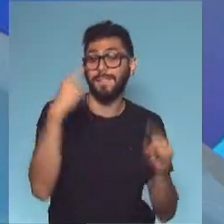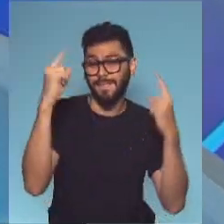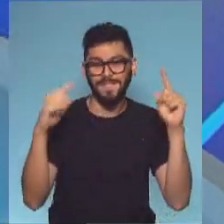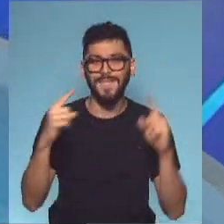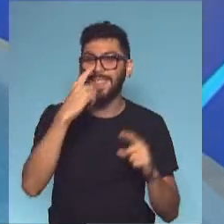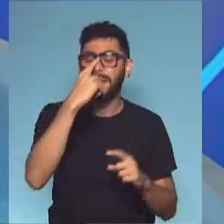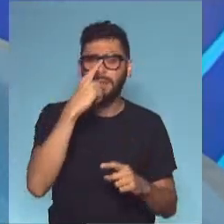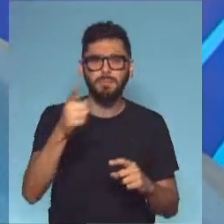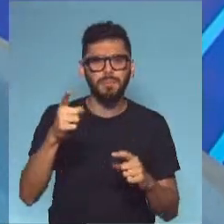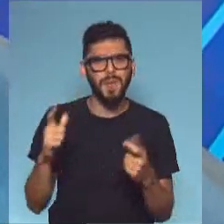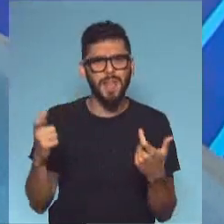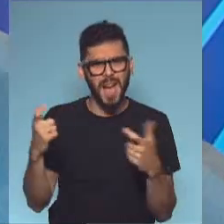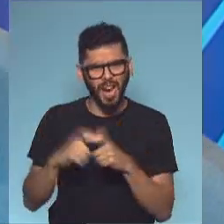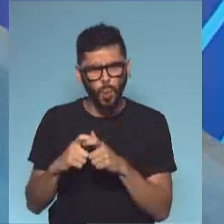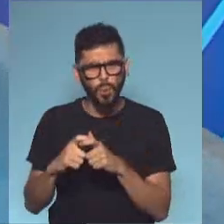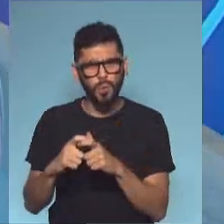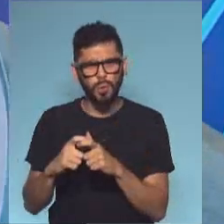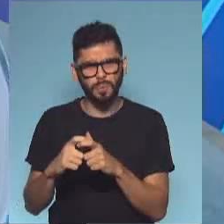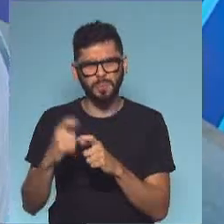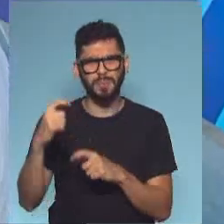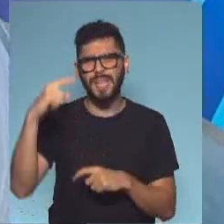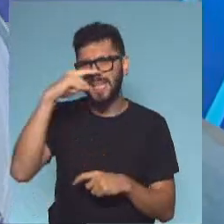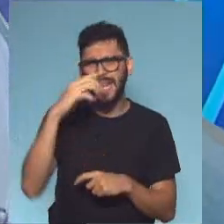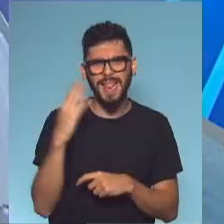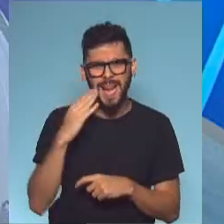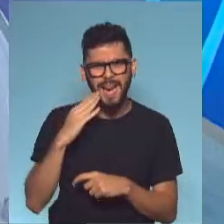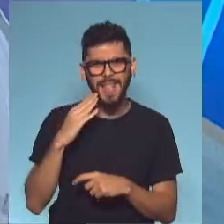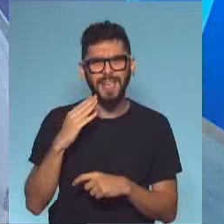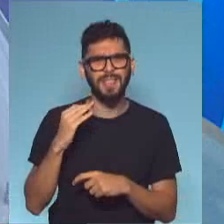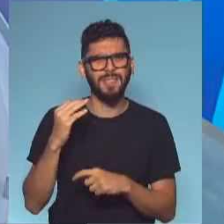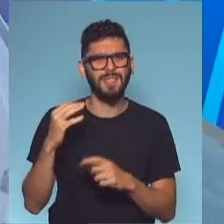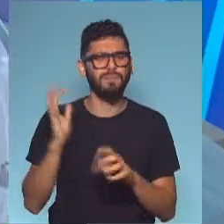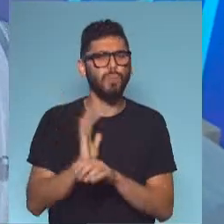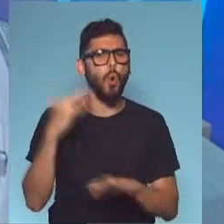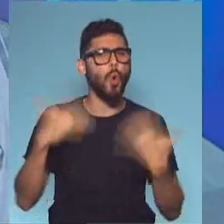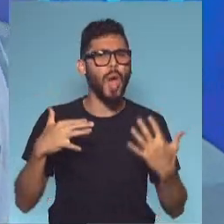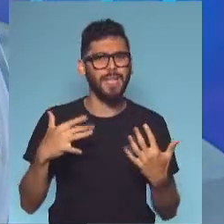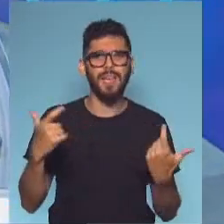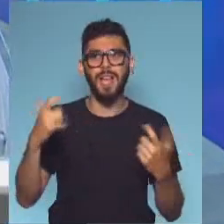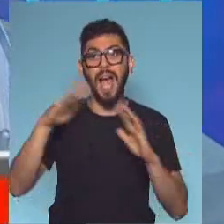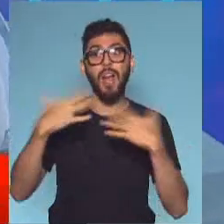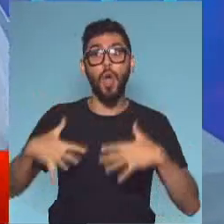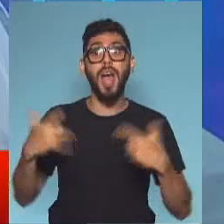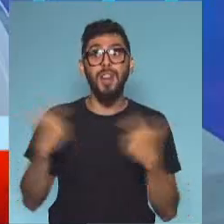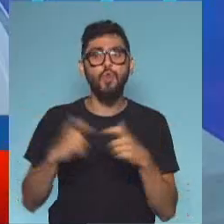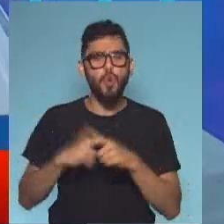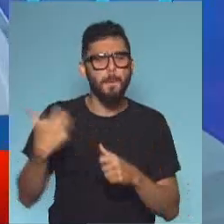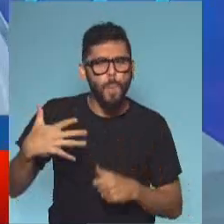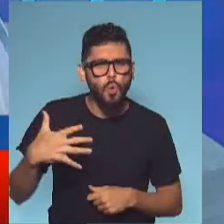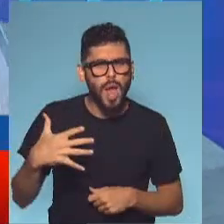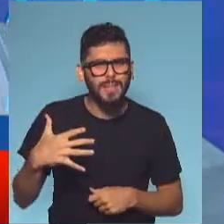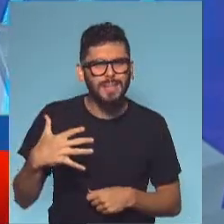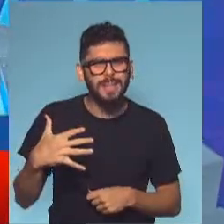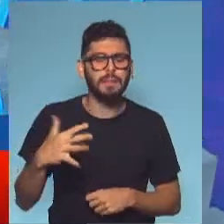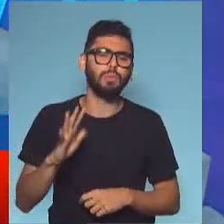recordás muchas reuniones a las 19 horas, llamada casi de urgencia en Casa de Gobierno? Sí, hubo. De